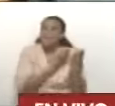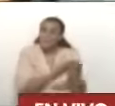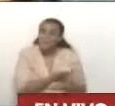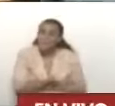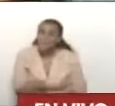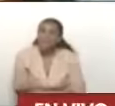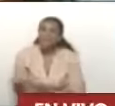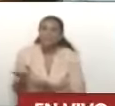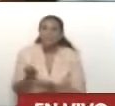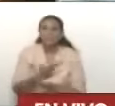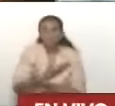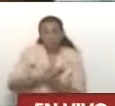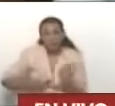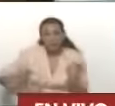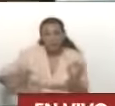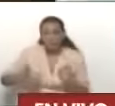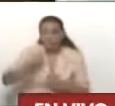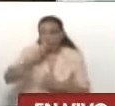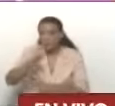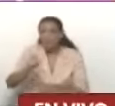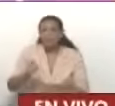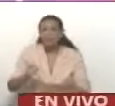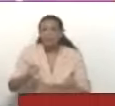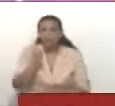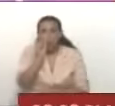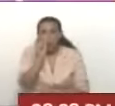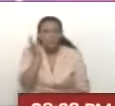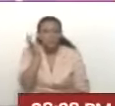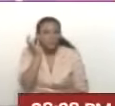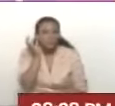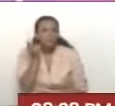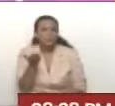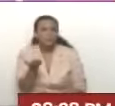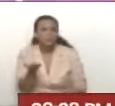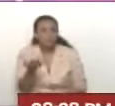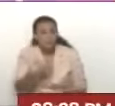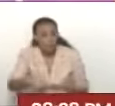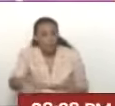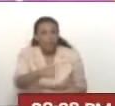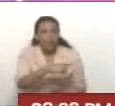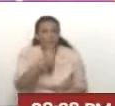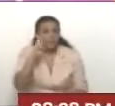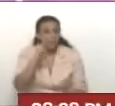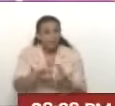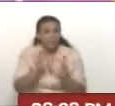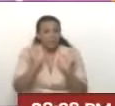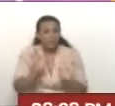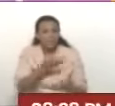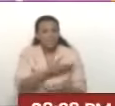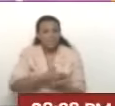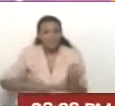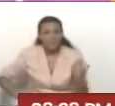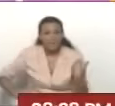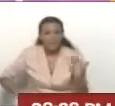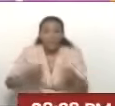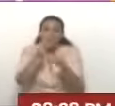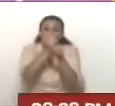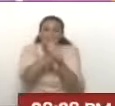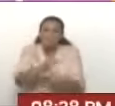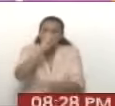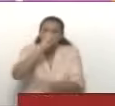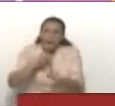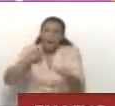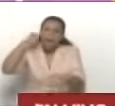invitación, gobernador y alcaldesa. Muchísimas gracias por haber venido, presidente. Lo estamos esperando desde